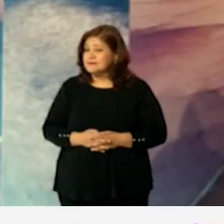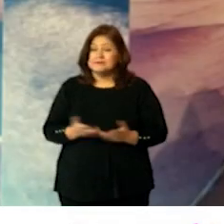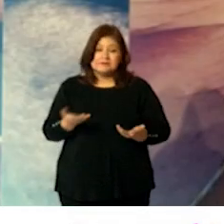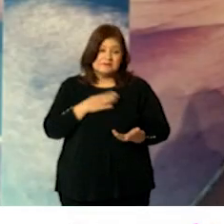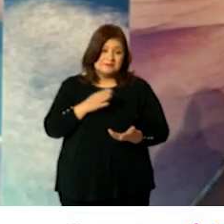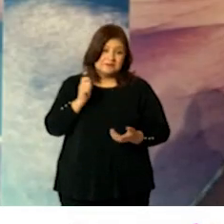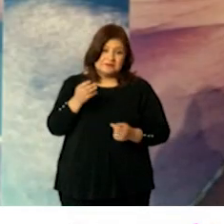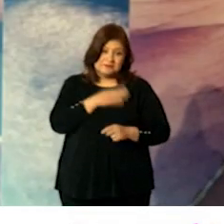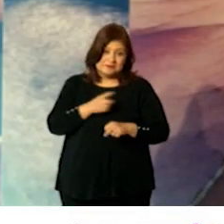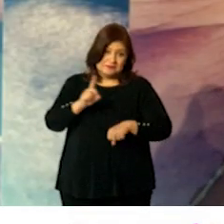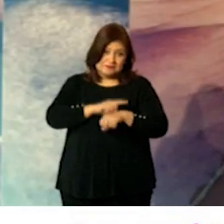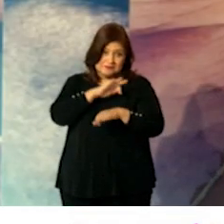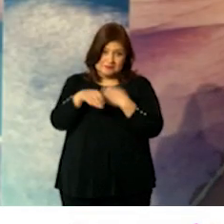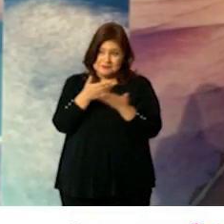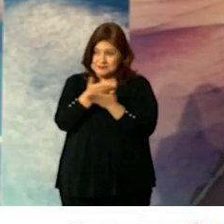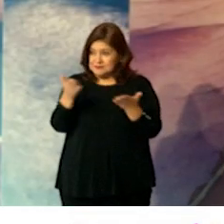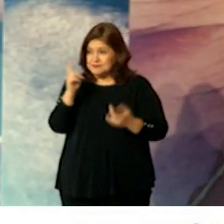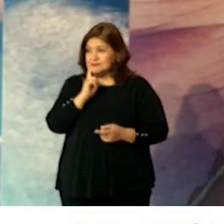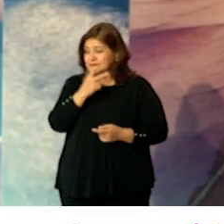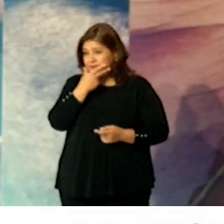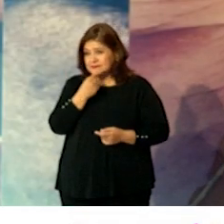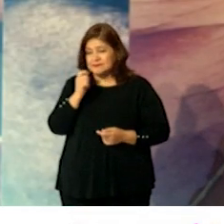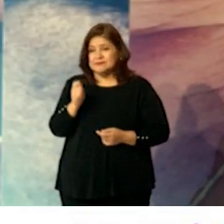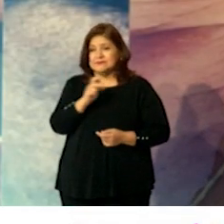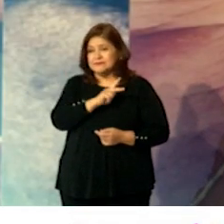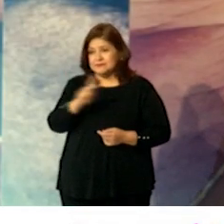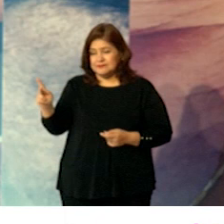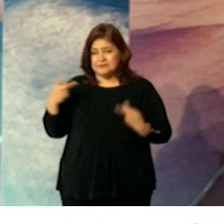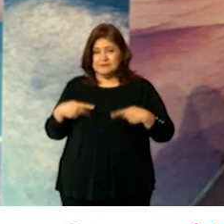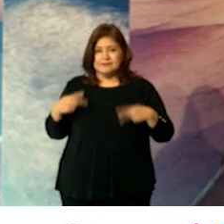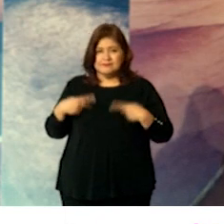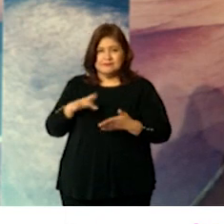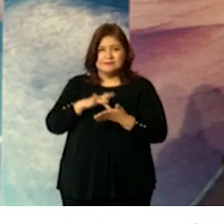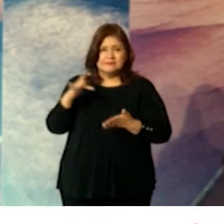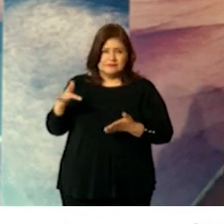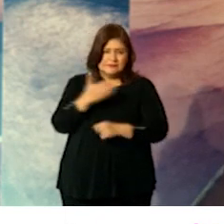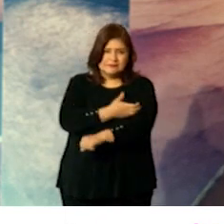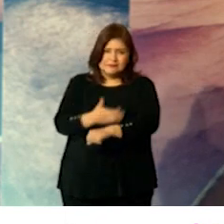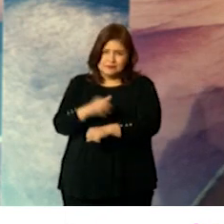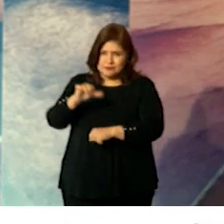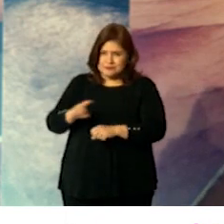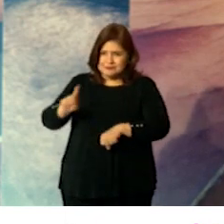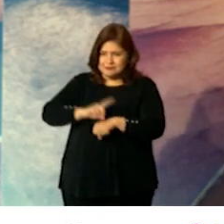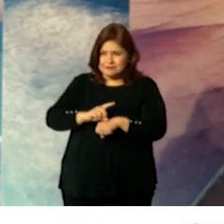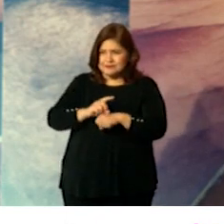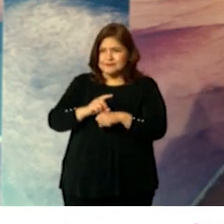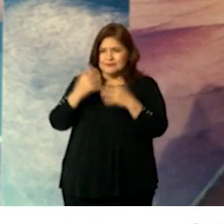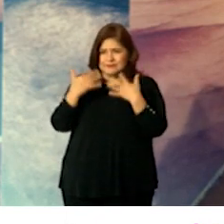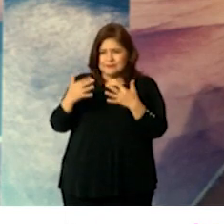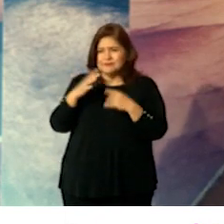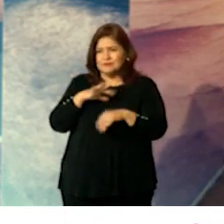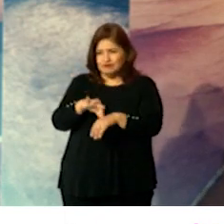Bueno, pues buen día a todas, todos, todes. Muchas gracias por acompañarnos el día de hoy. Quienes están aquí de